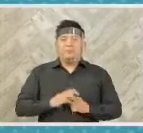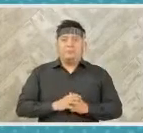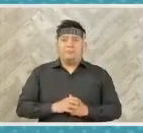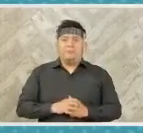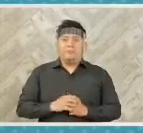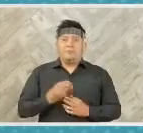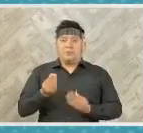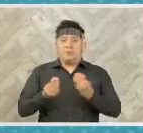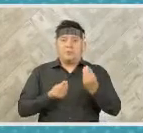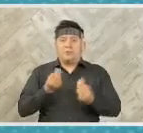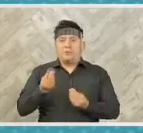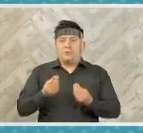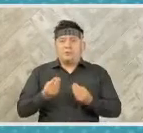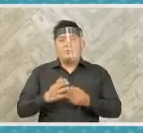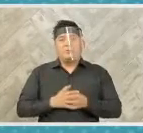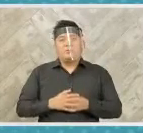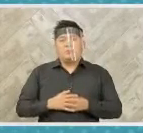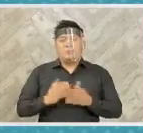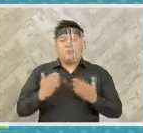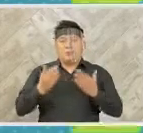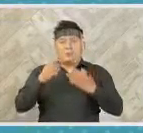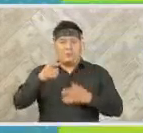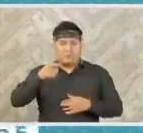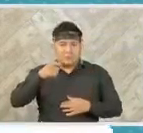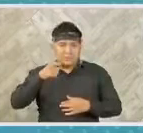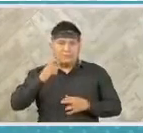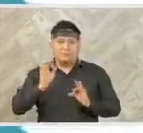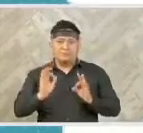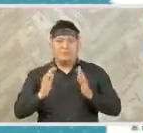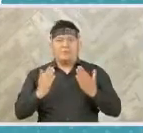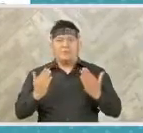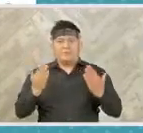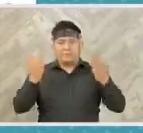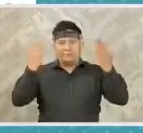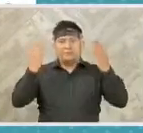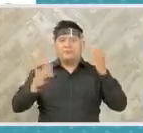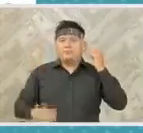poder realizar un seguimiento efectivo.